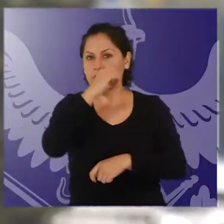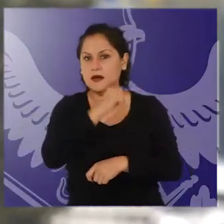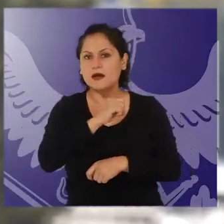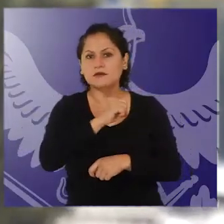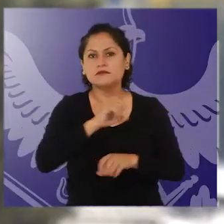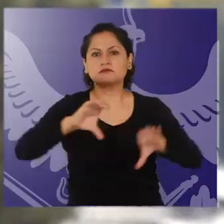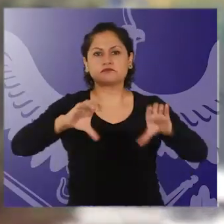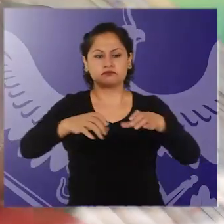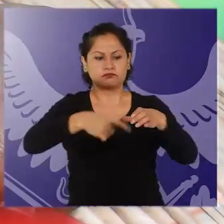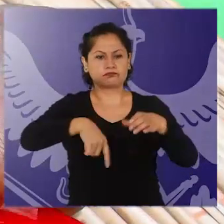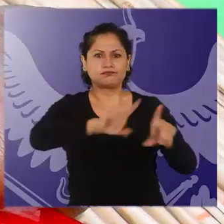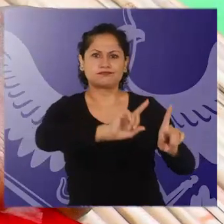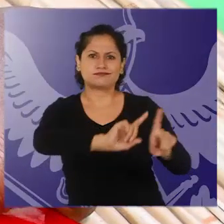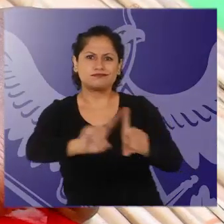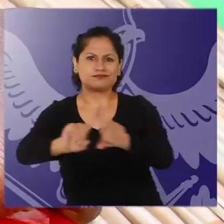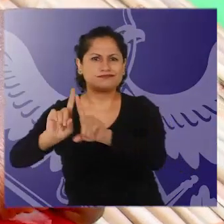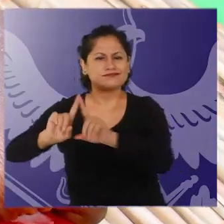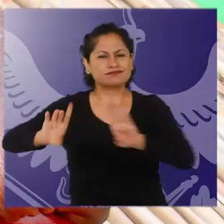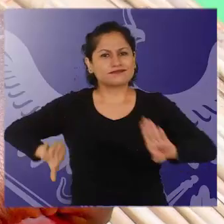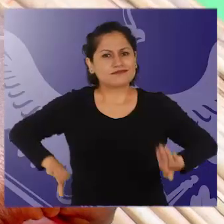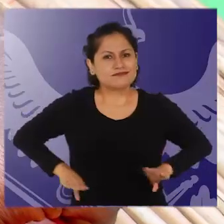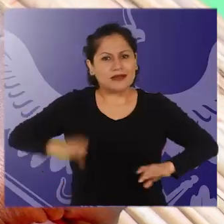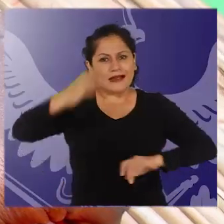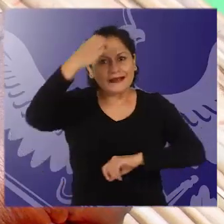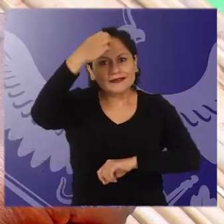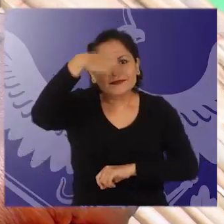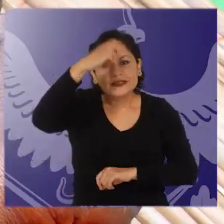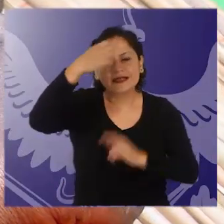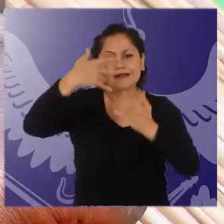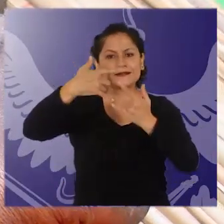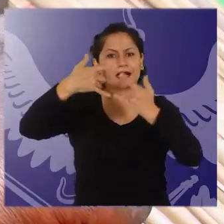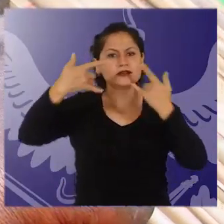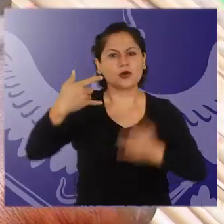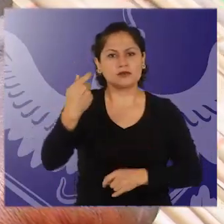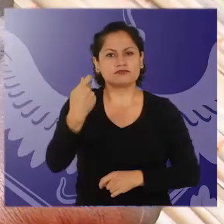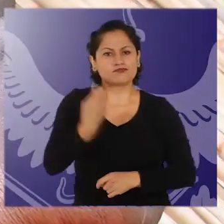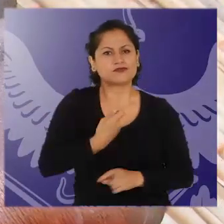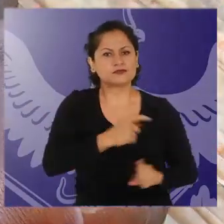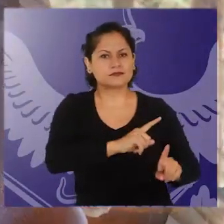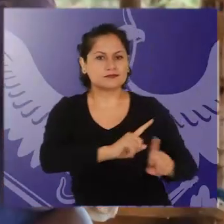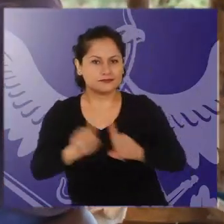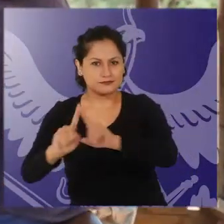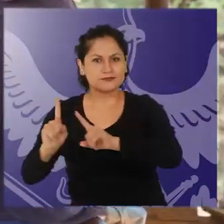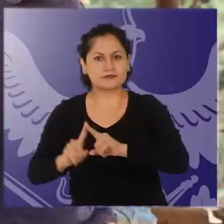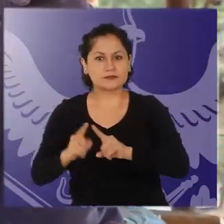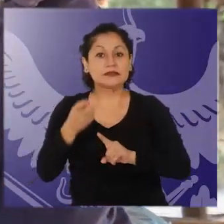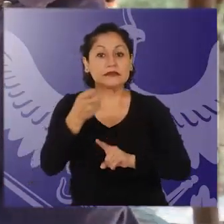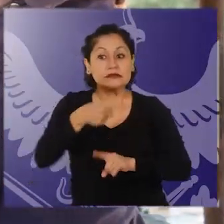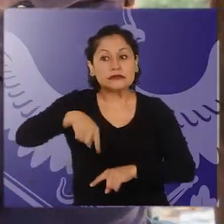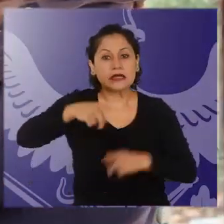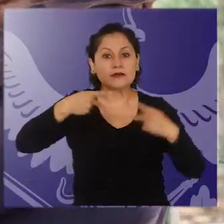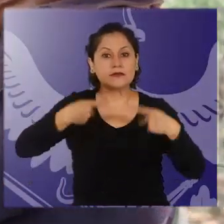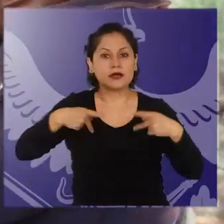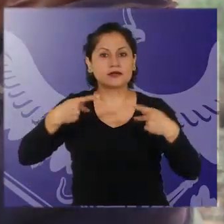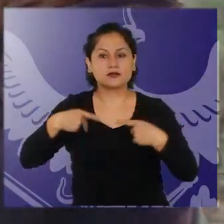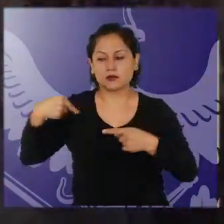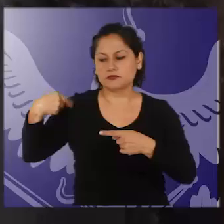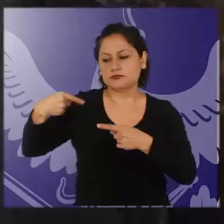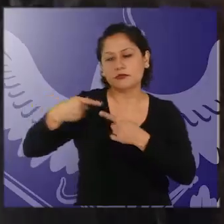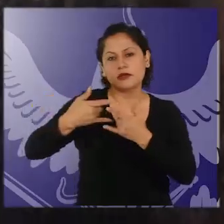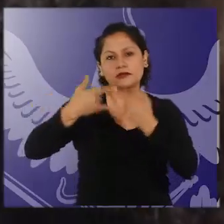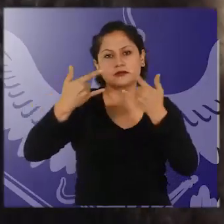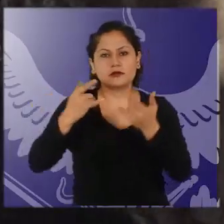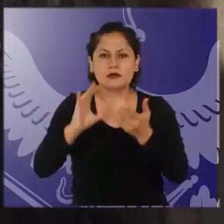afrodescendientes constituyen un grupo heterogéneo con historias, experiencias e identidades diversas, que han contribuido con